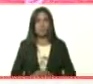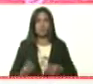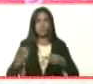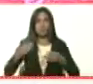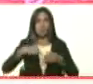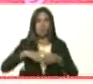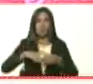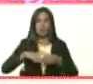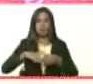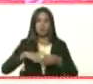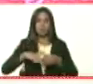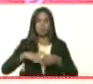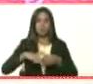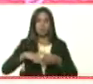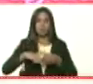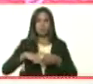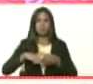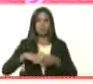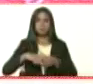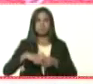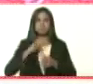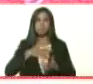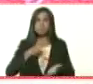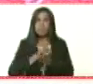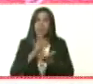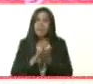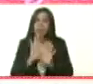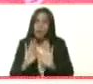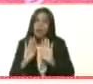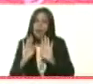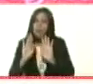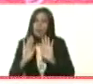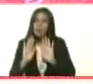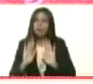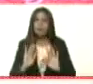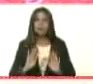hay que incorporar. Ya va, mi hijo.